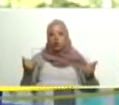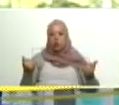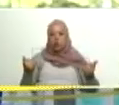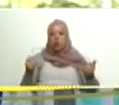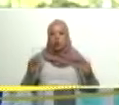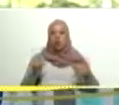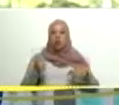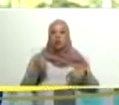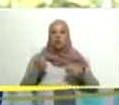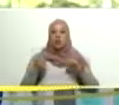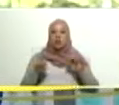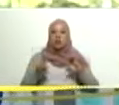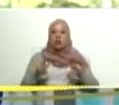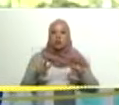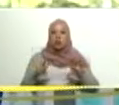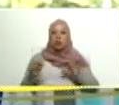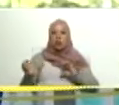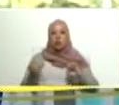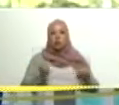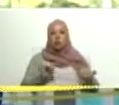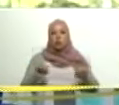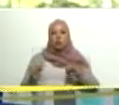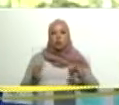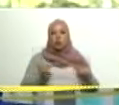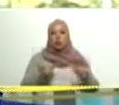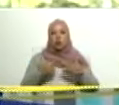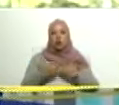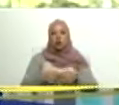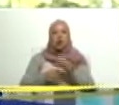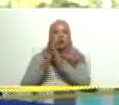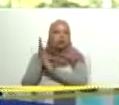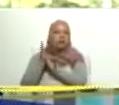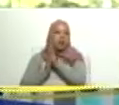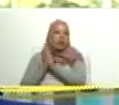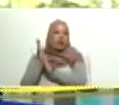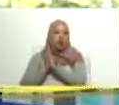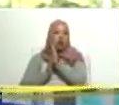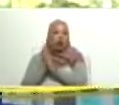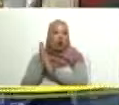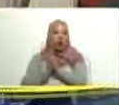Número 17, el movimiento de emprendedores y emprendedoras.